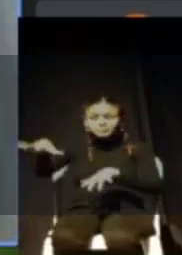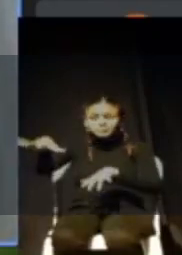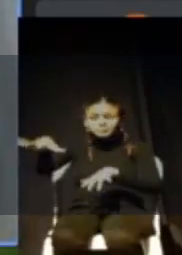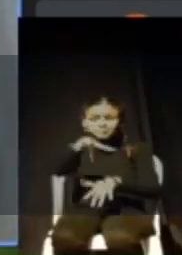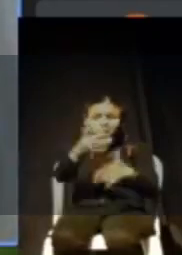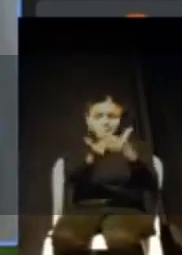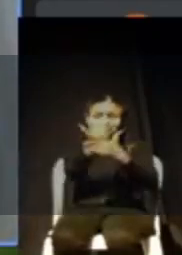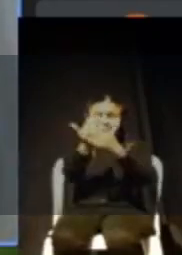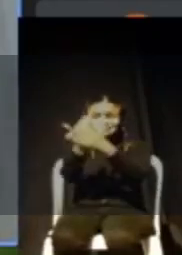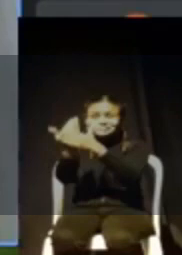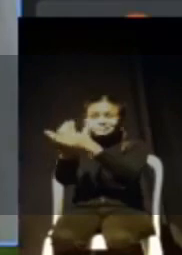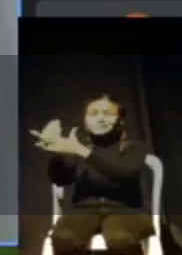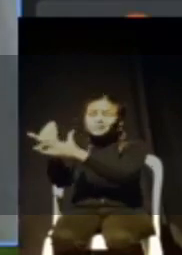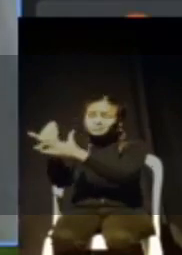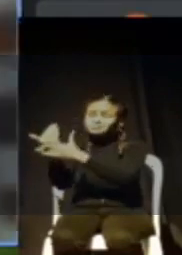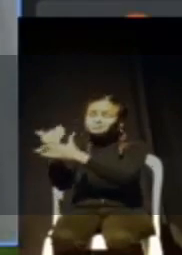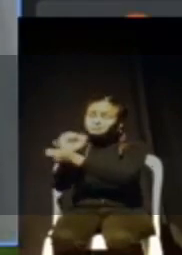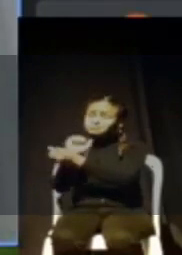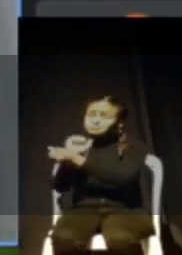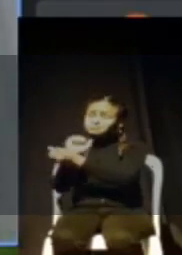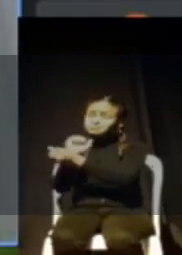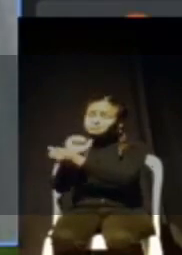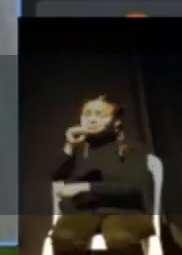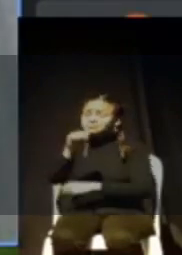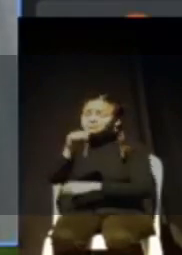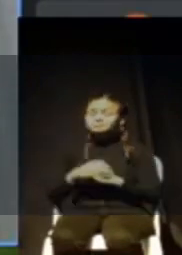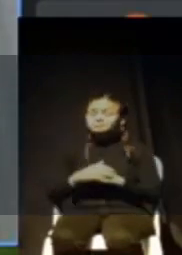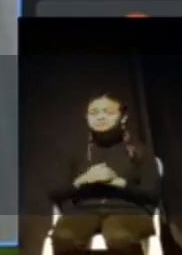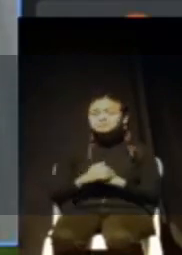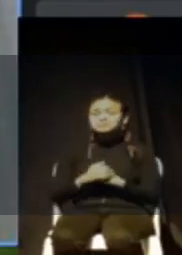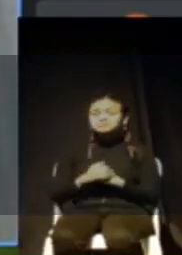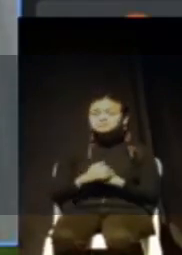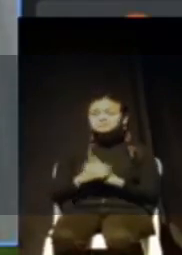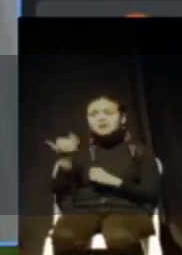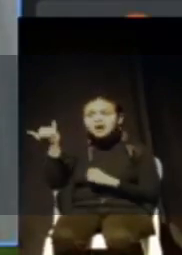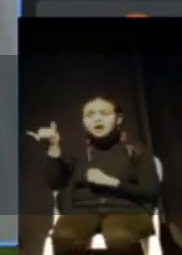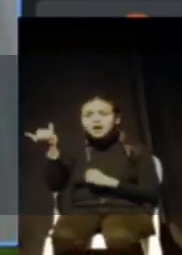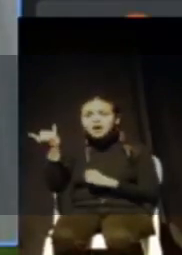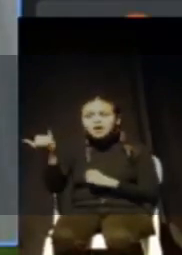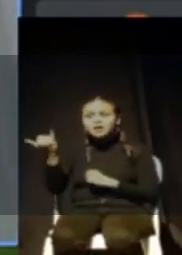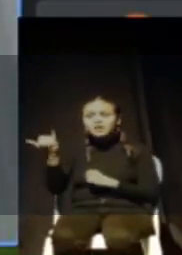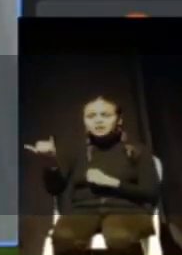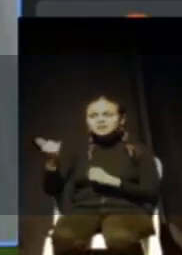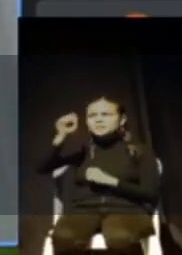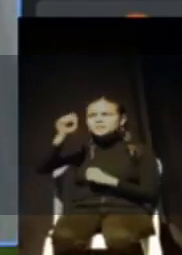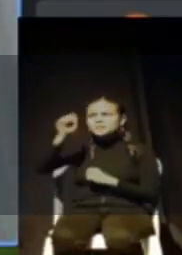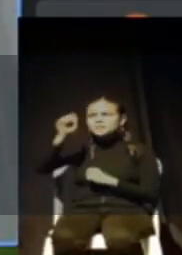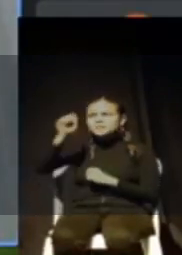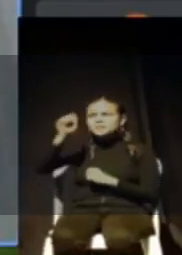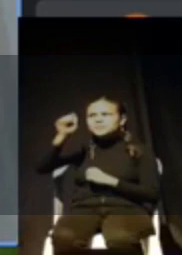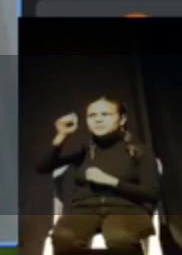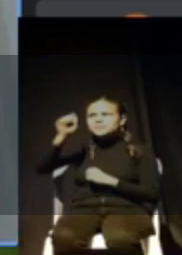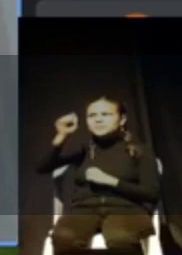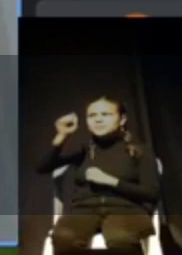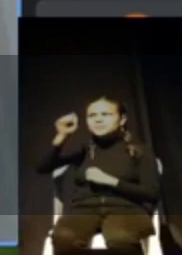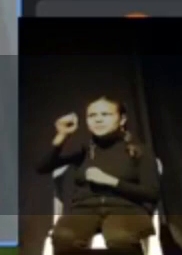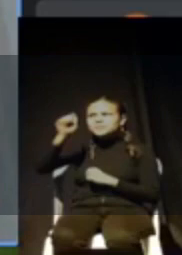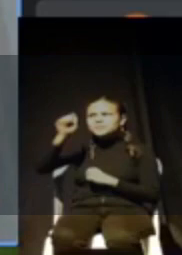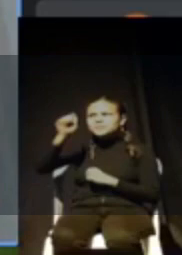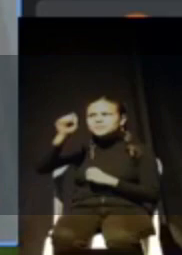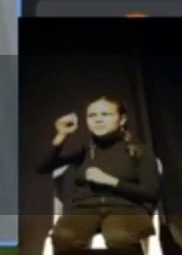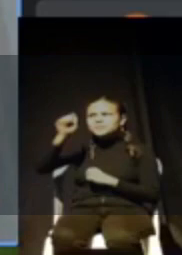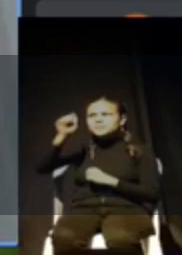son socioculturalmente coloniales y esclavistas. Sus fundamentos rectores obedecen a continuidades y